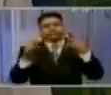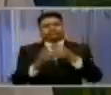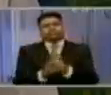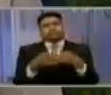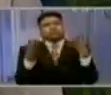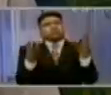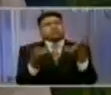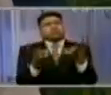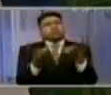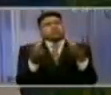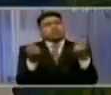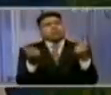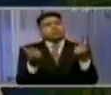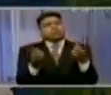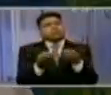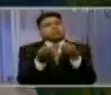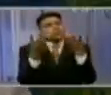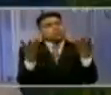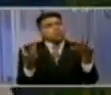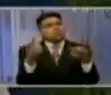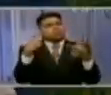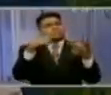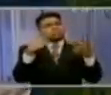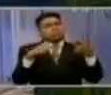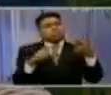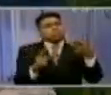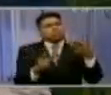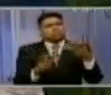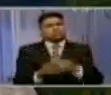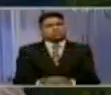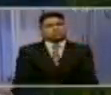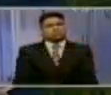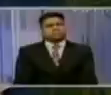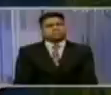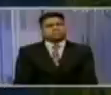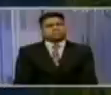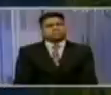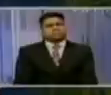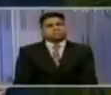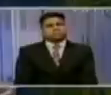cuántas cosas tenemos que hacer todavía.